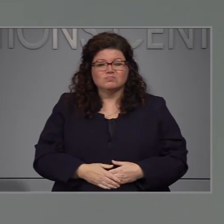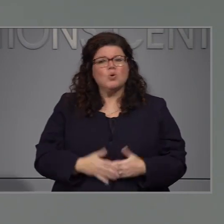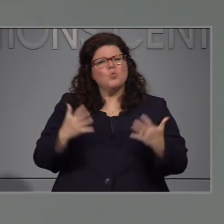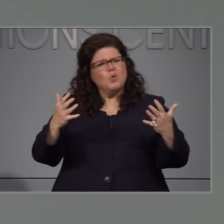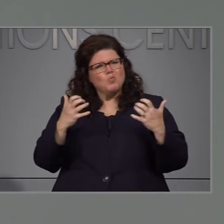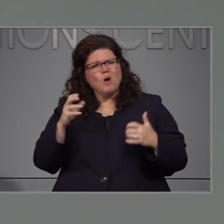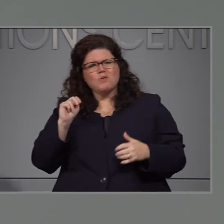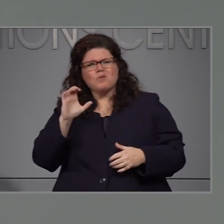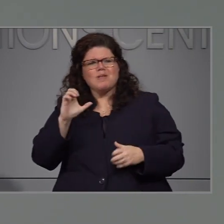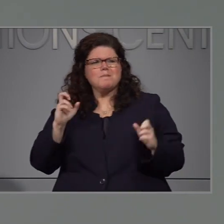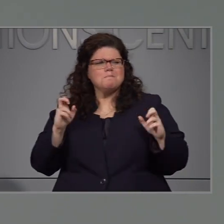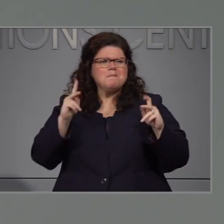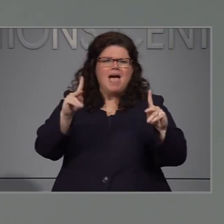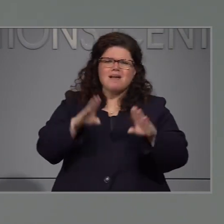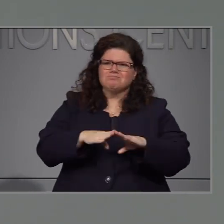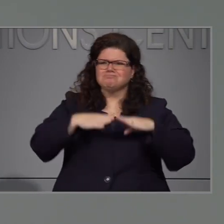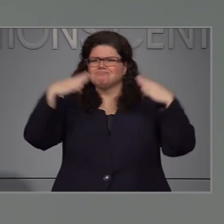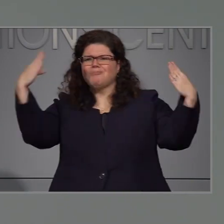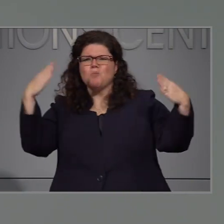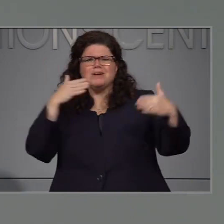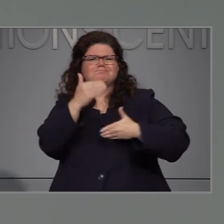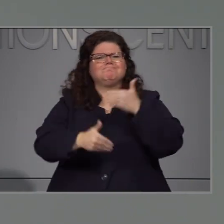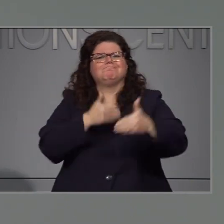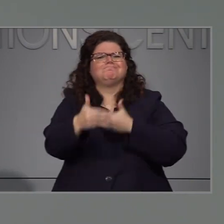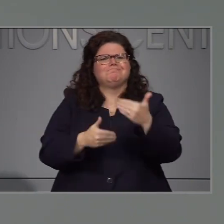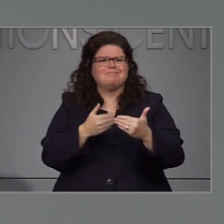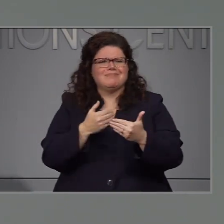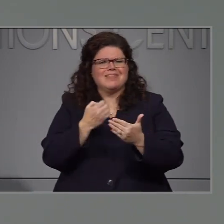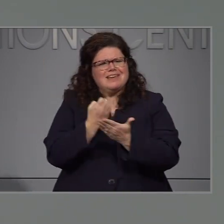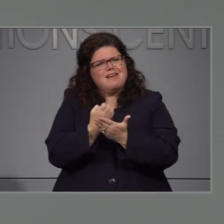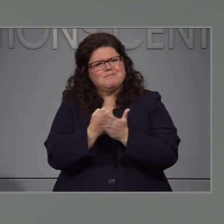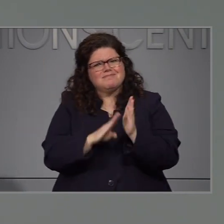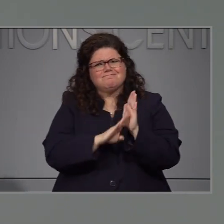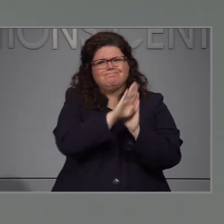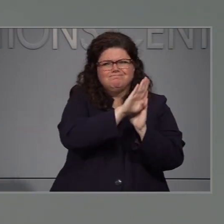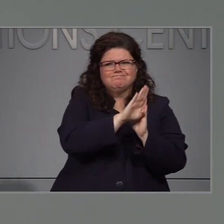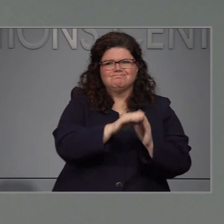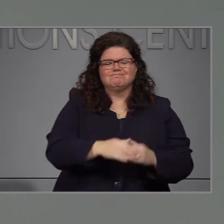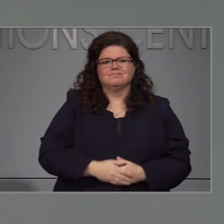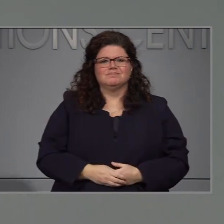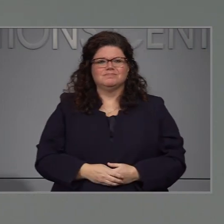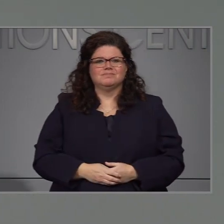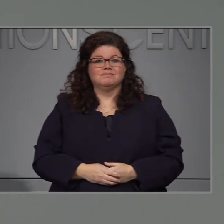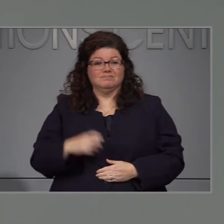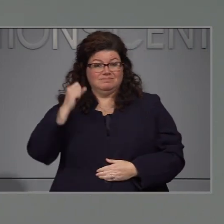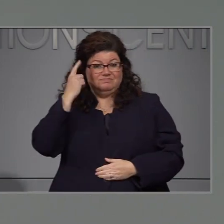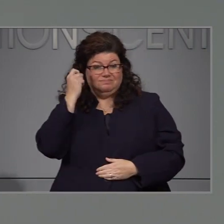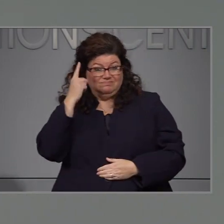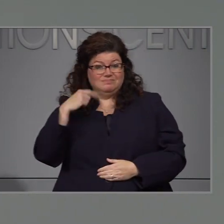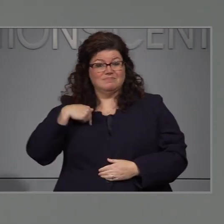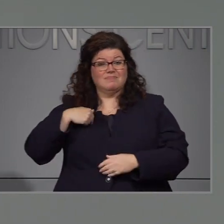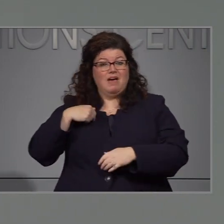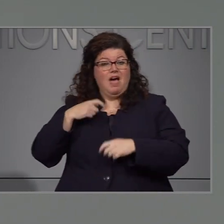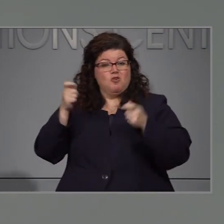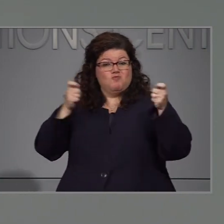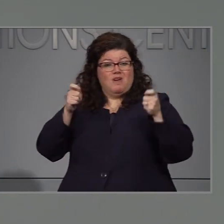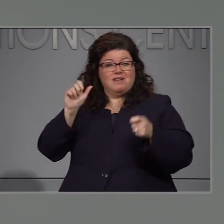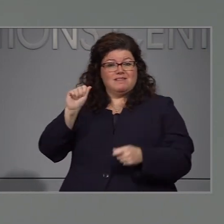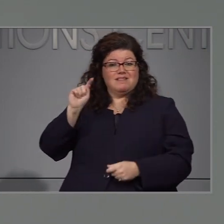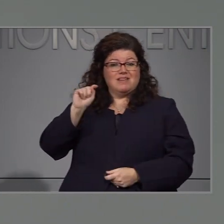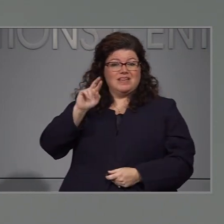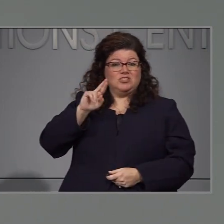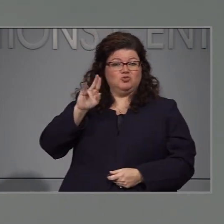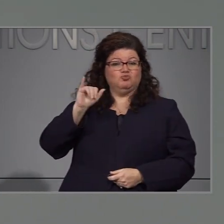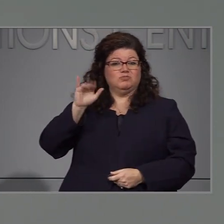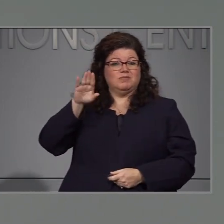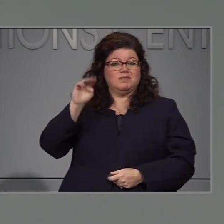y también poder regresar a tener salud económica. Estoy aquí representando a 70,000 compañeros de Atrium